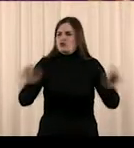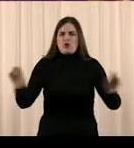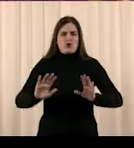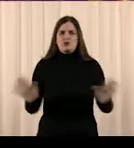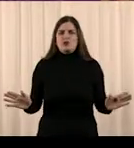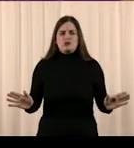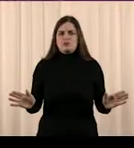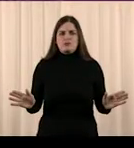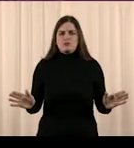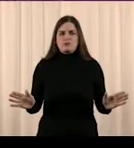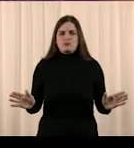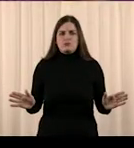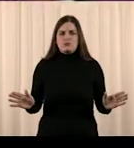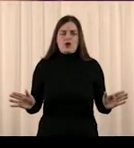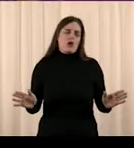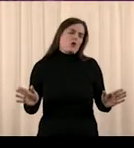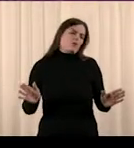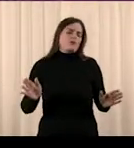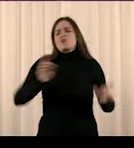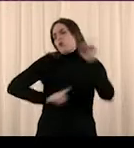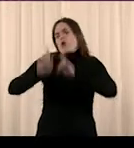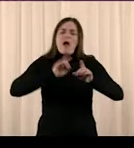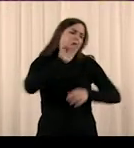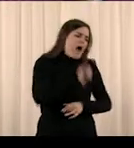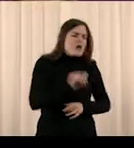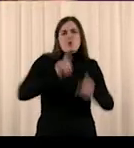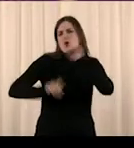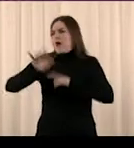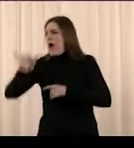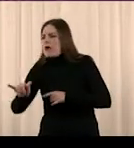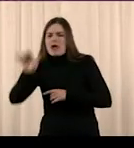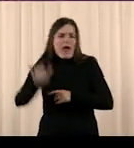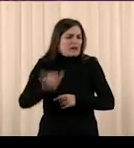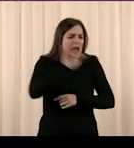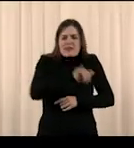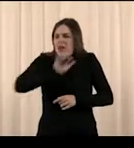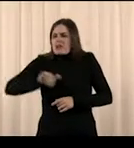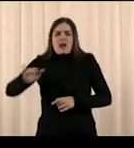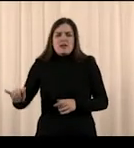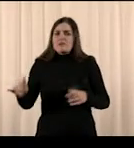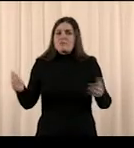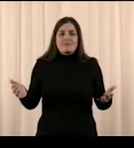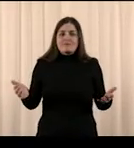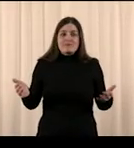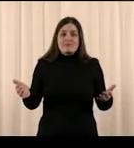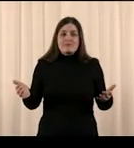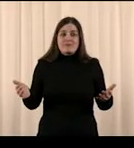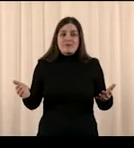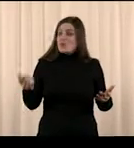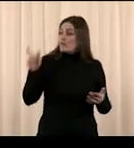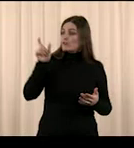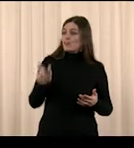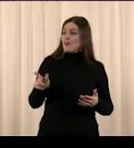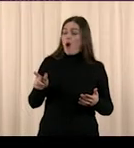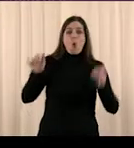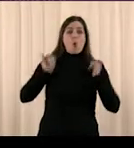Todos. Tengo un problema, tengo este otro problema, tengo este problema, tengo este otro. Y cuando